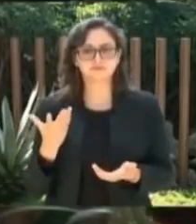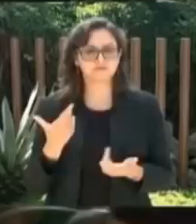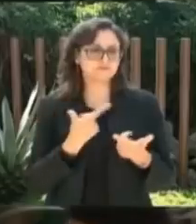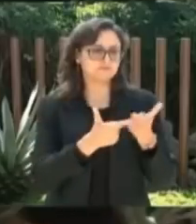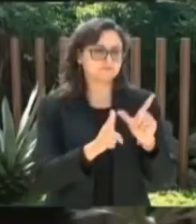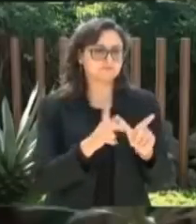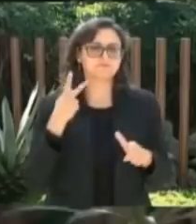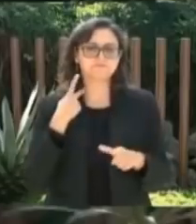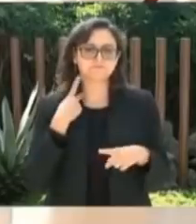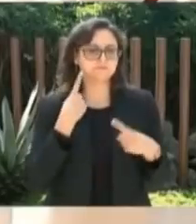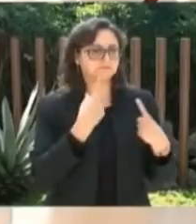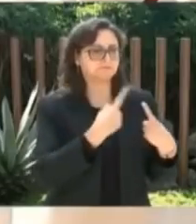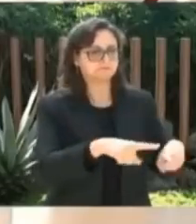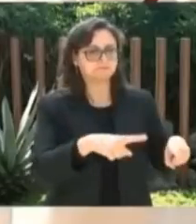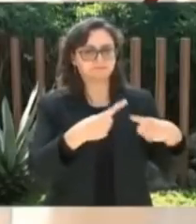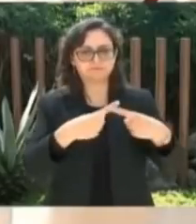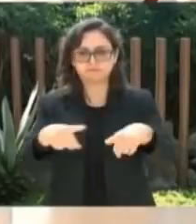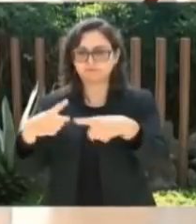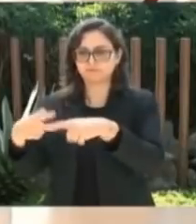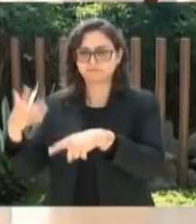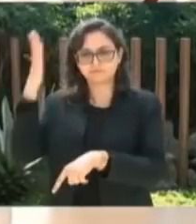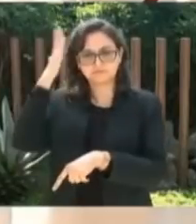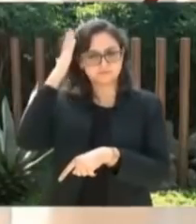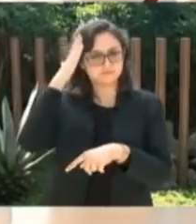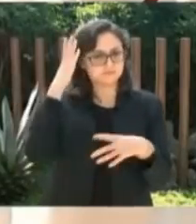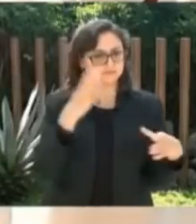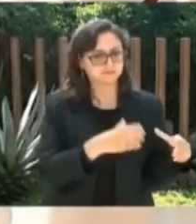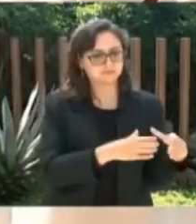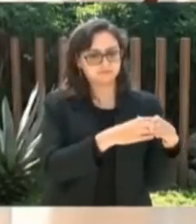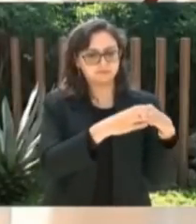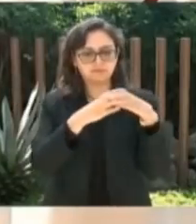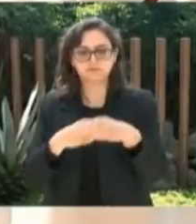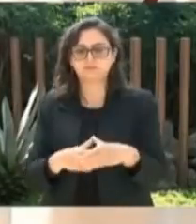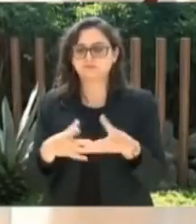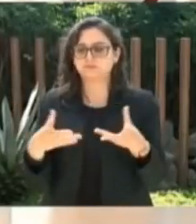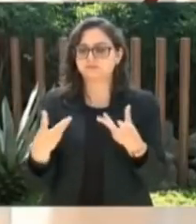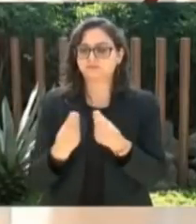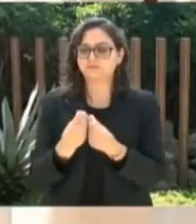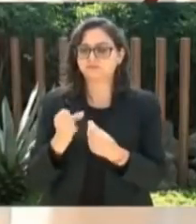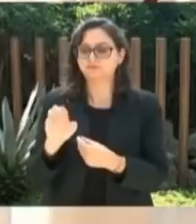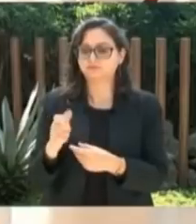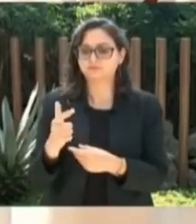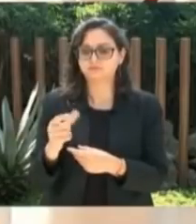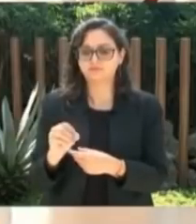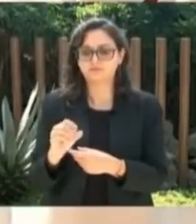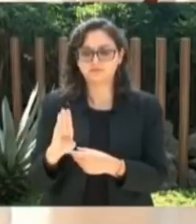de los partidos con el secretario de Gobernación de entonces.